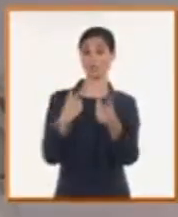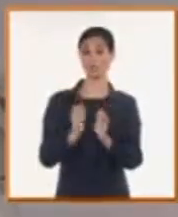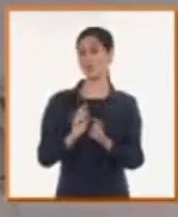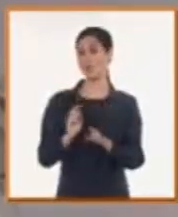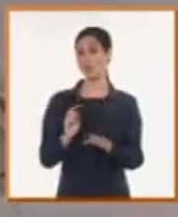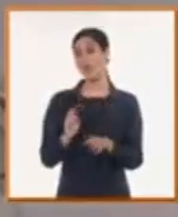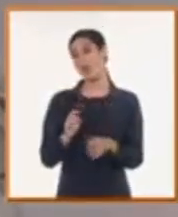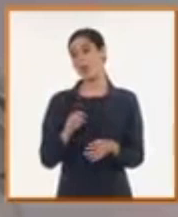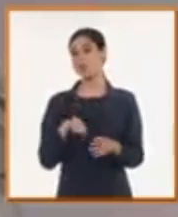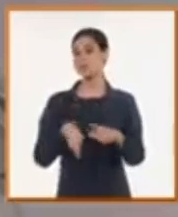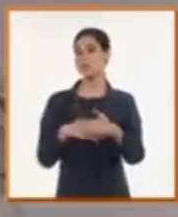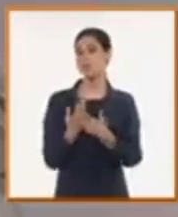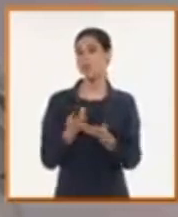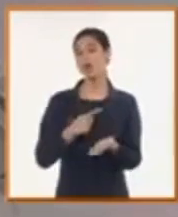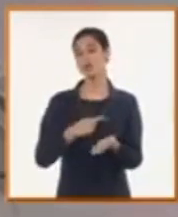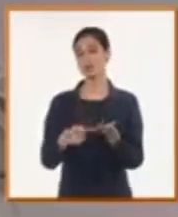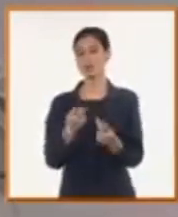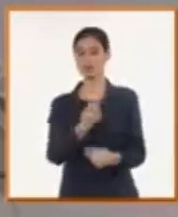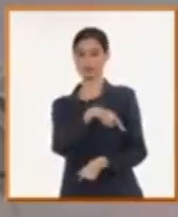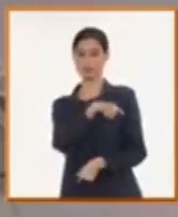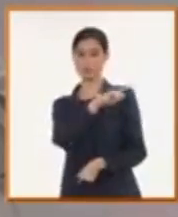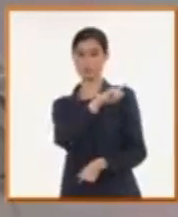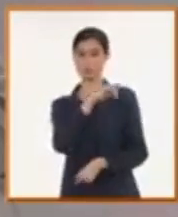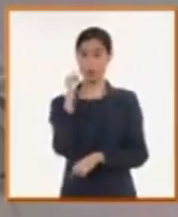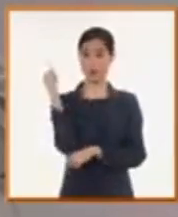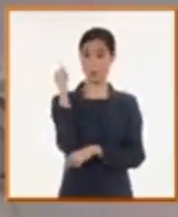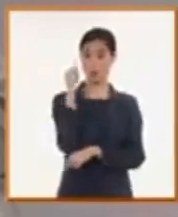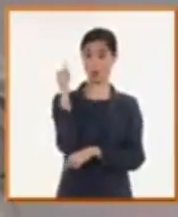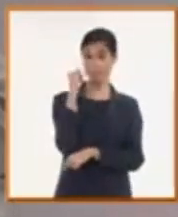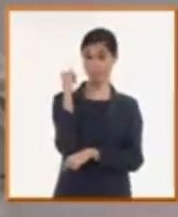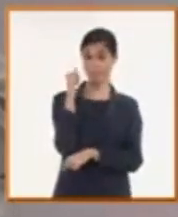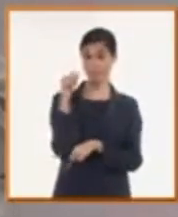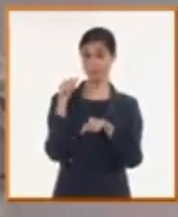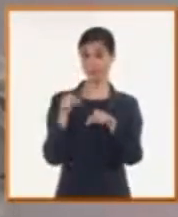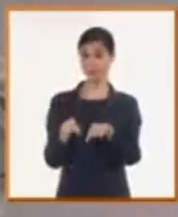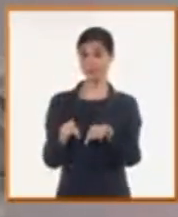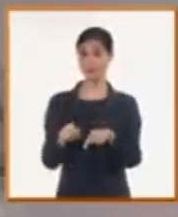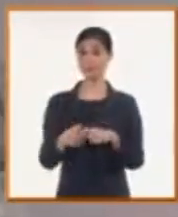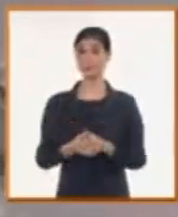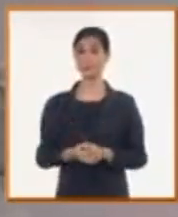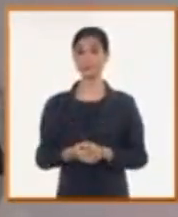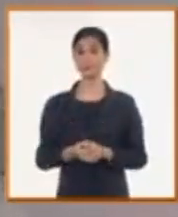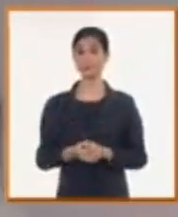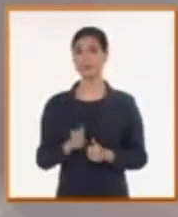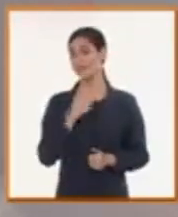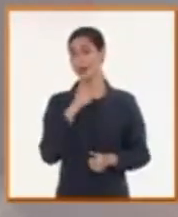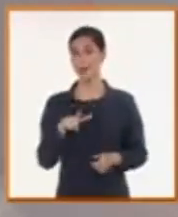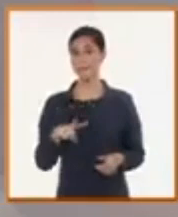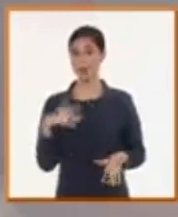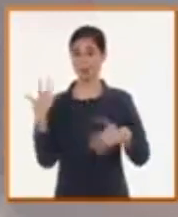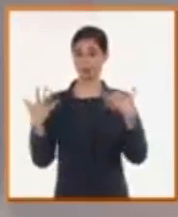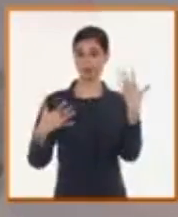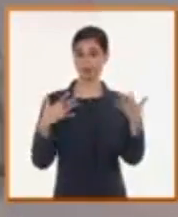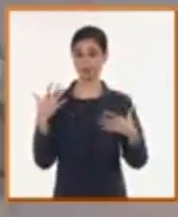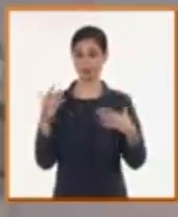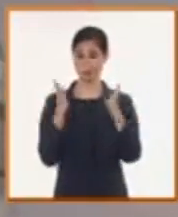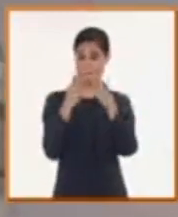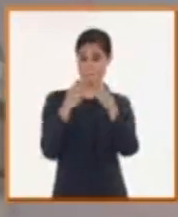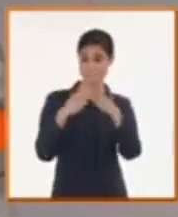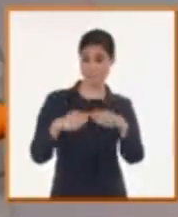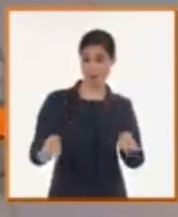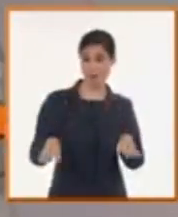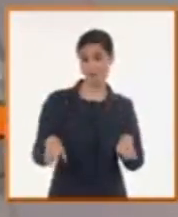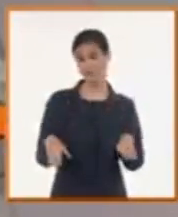militares angoleños que estuvieron acá en Cuba para festejar el Día de la Paz, el 4 de abril, el Día de la Paz y de la Reconciliación de los